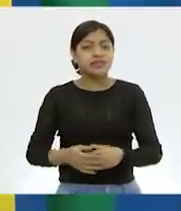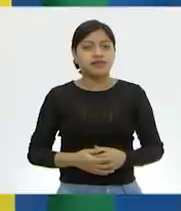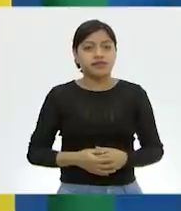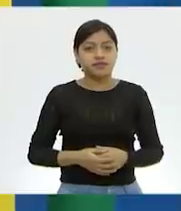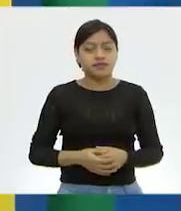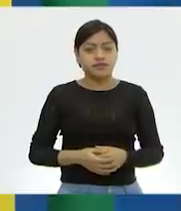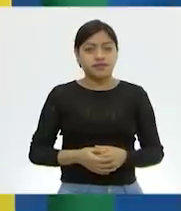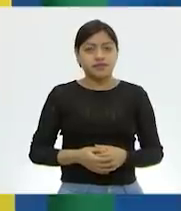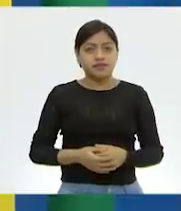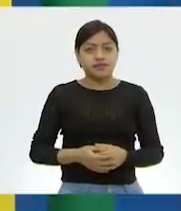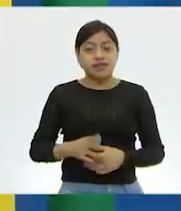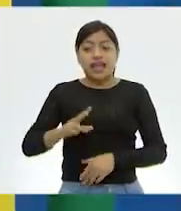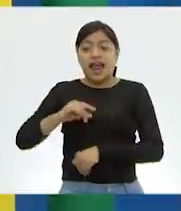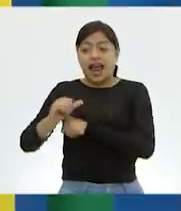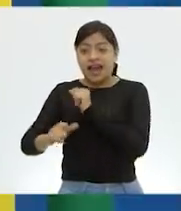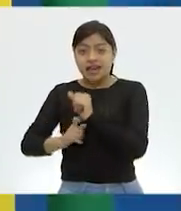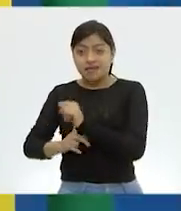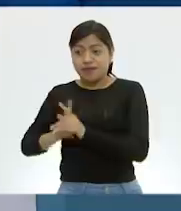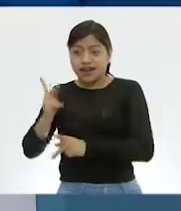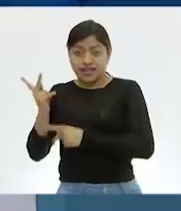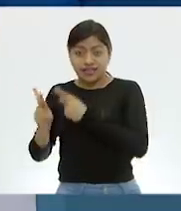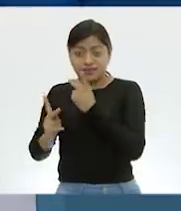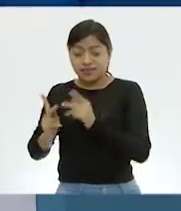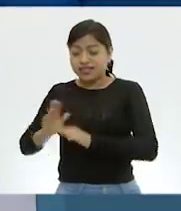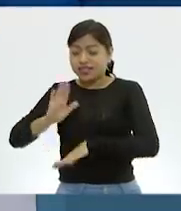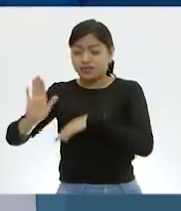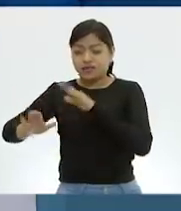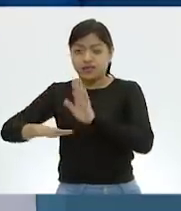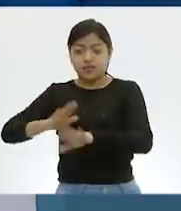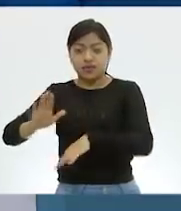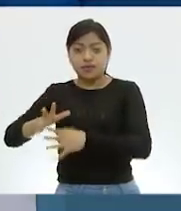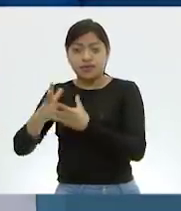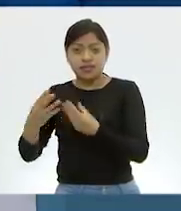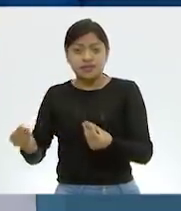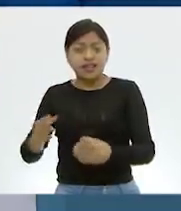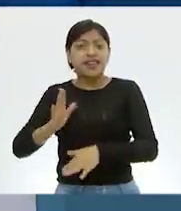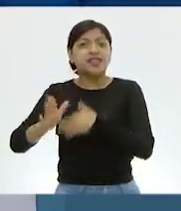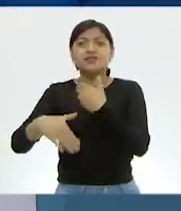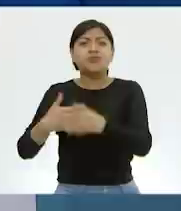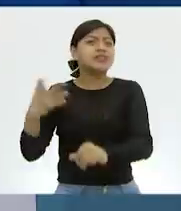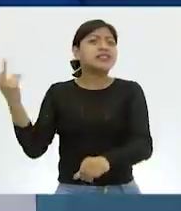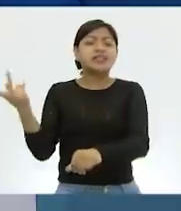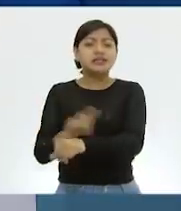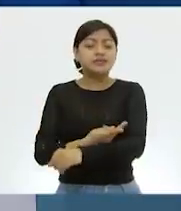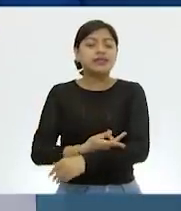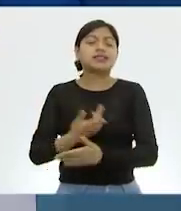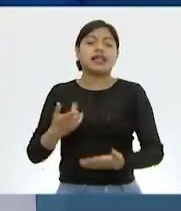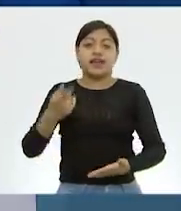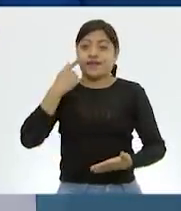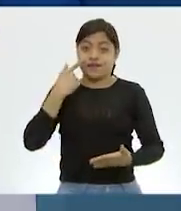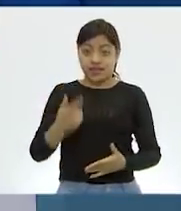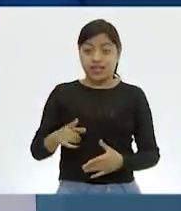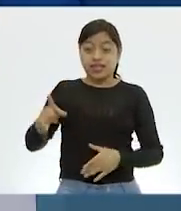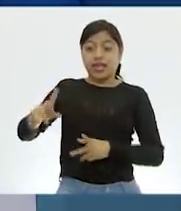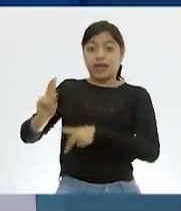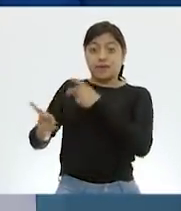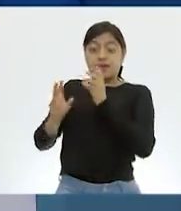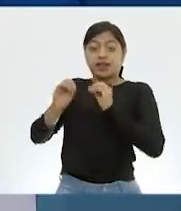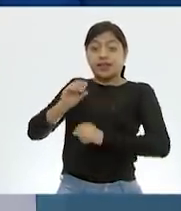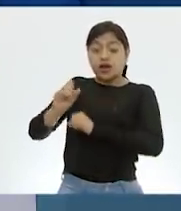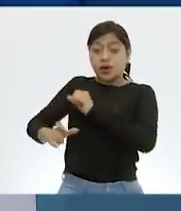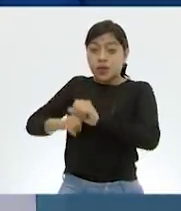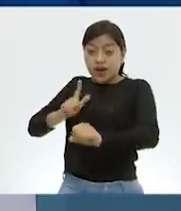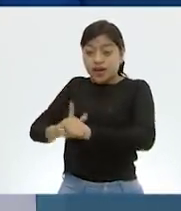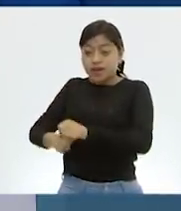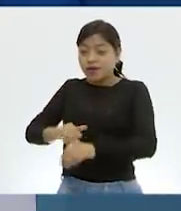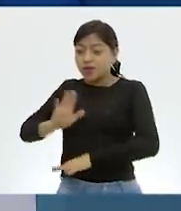pasa si las especies dejan de existir? Es muy importante entender que cada vez que una especie desaparece, se genera